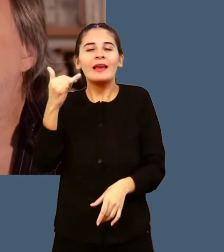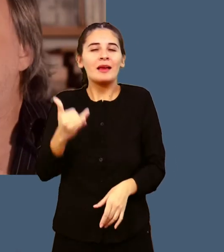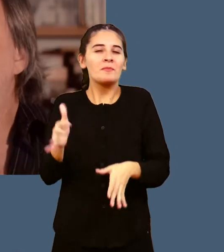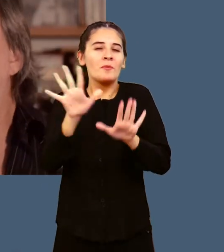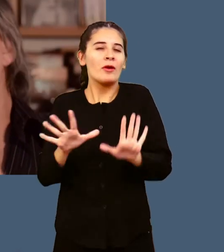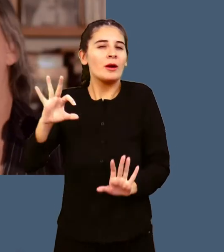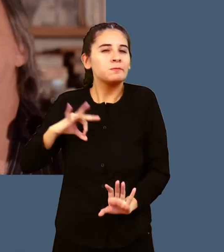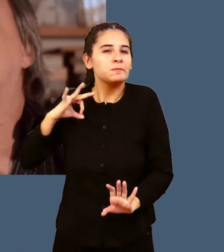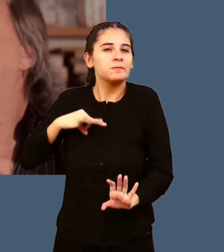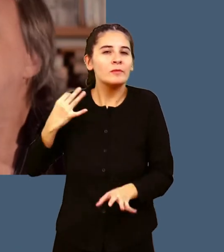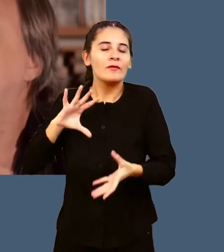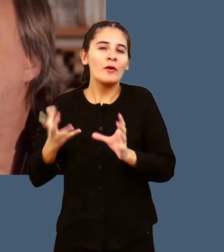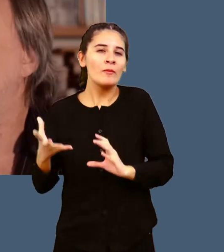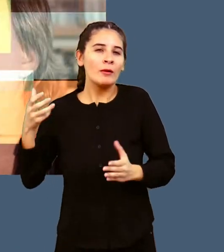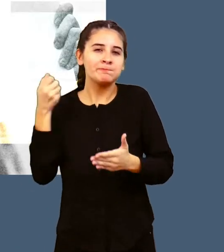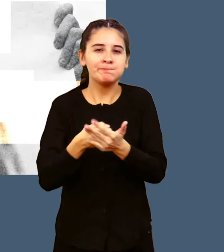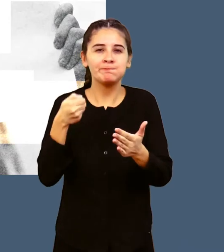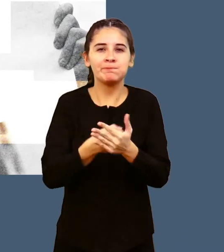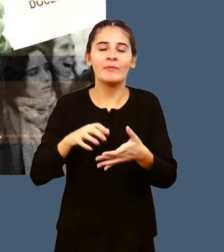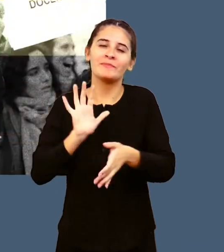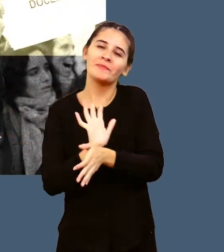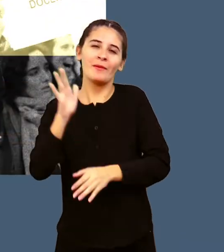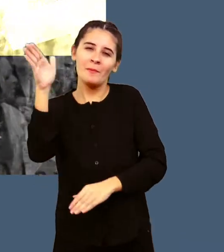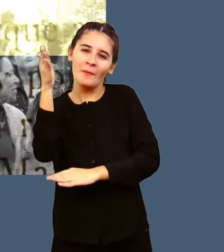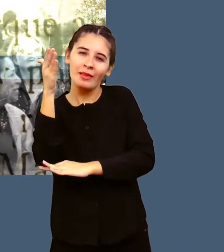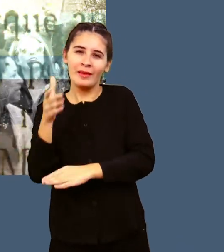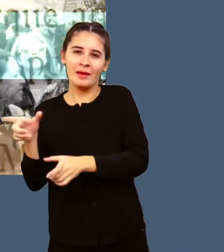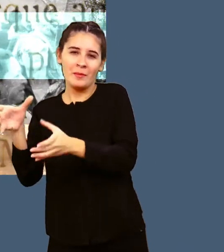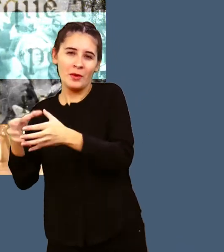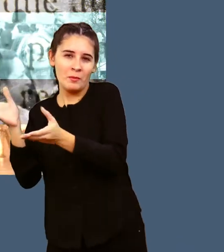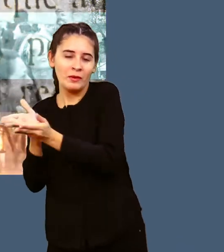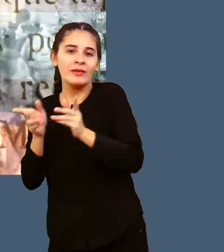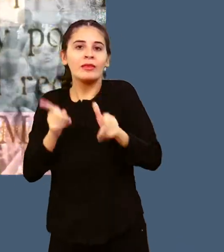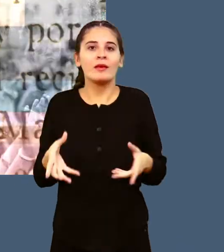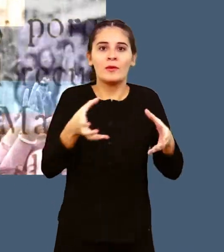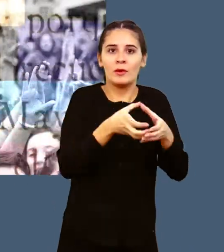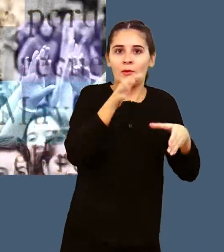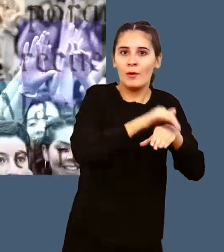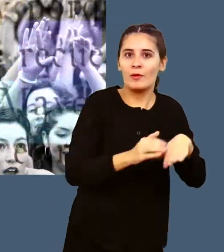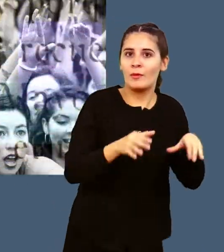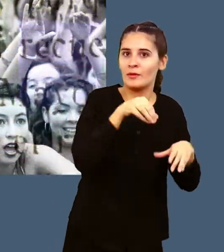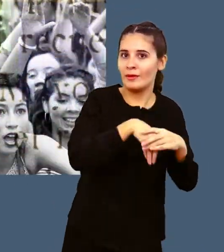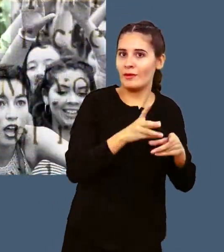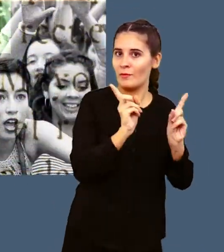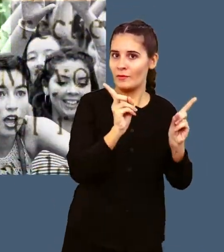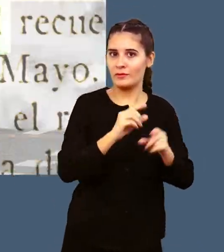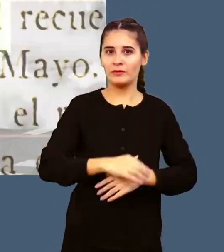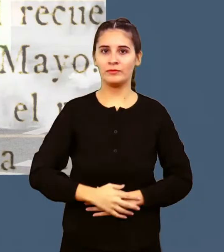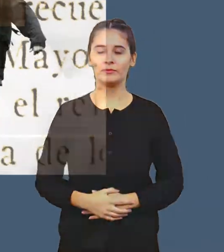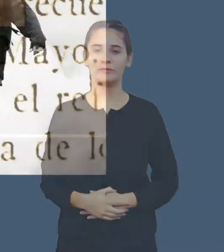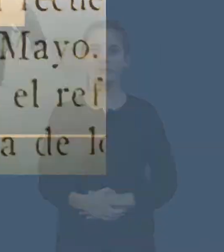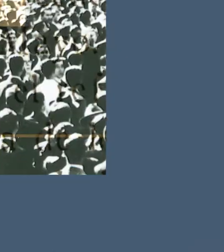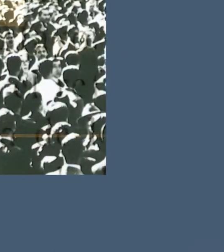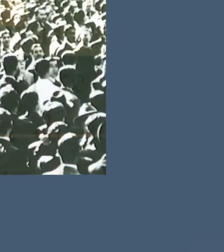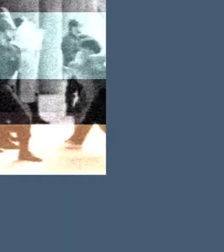programa histórico que sigue sirviendo como bandera de lucha a los estudiantes y a los sectores más comprometidos